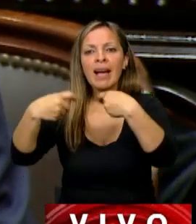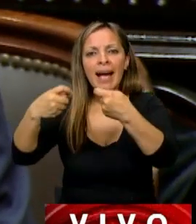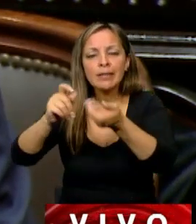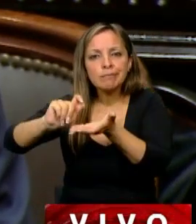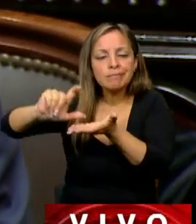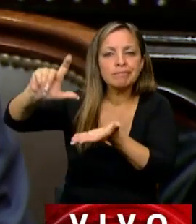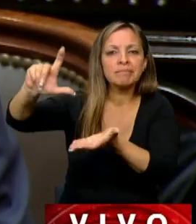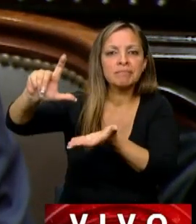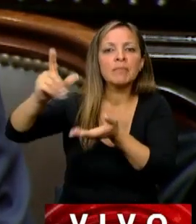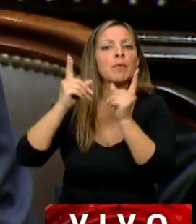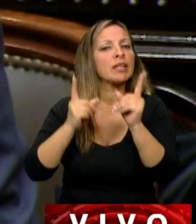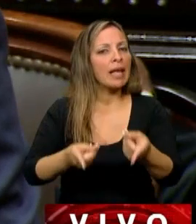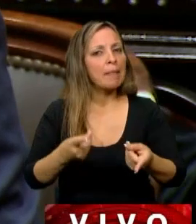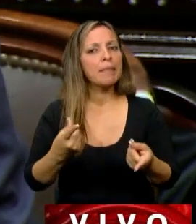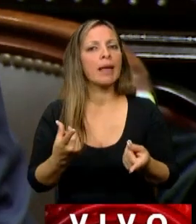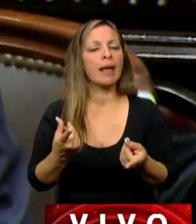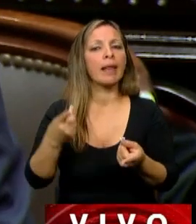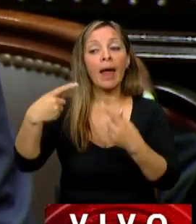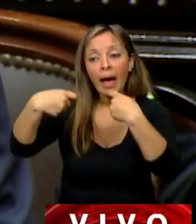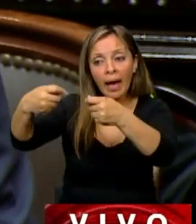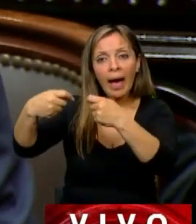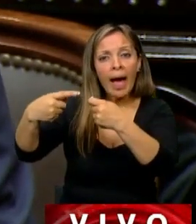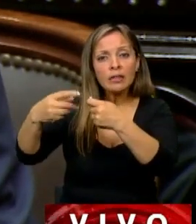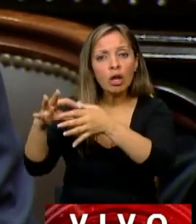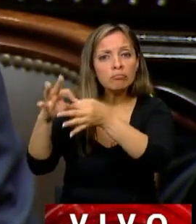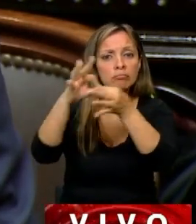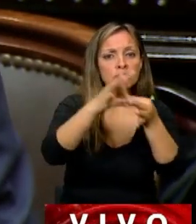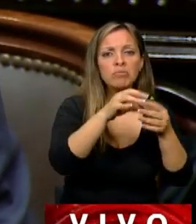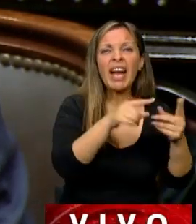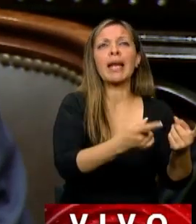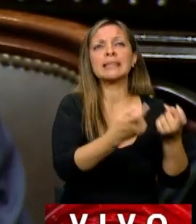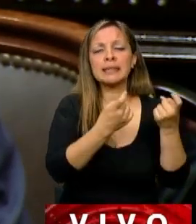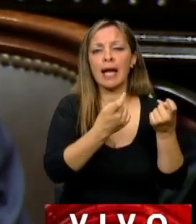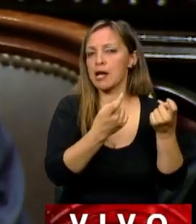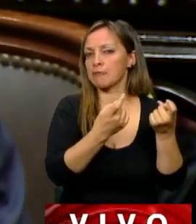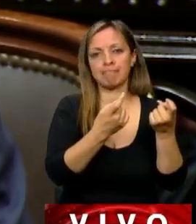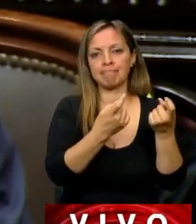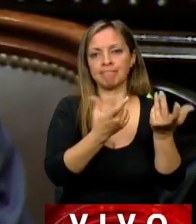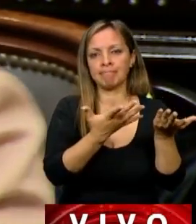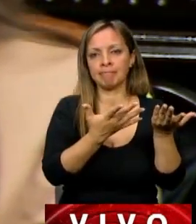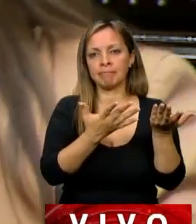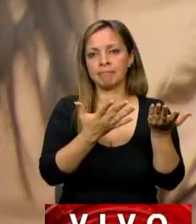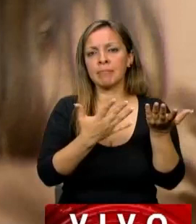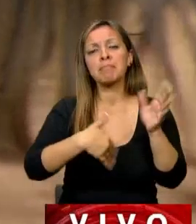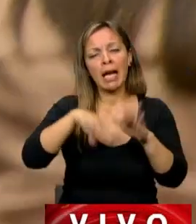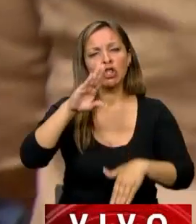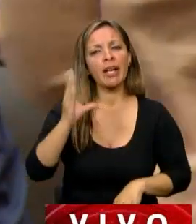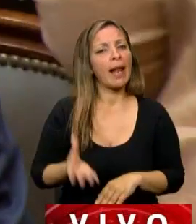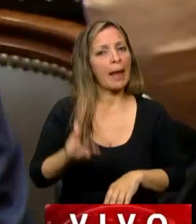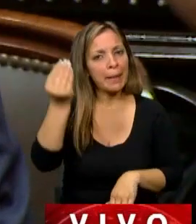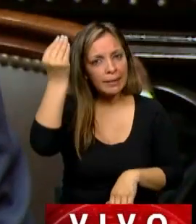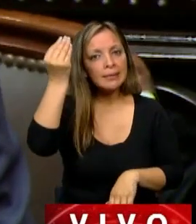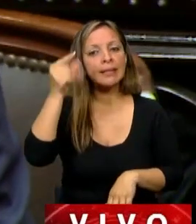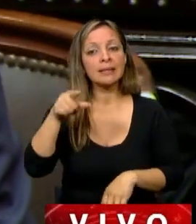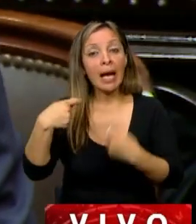sino que muchas veces no estaba vinculado con los gastos indispensables. Por el contrario, en muchas otras